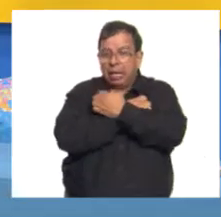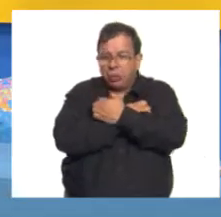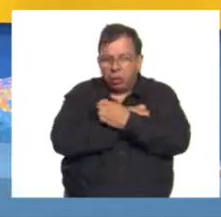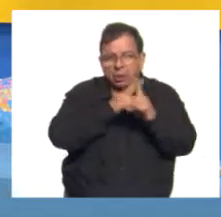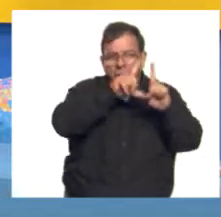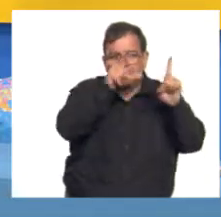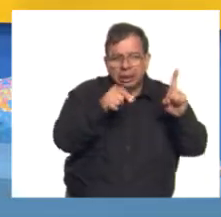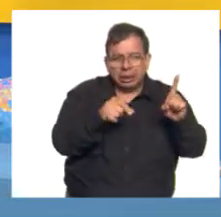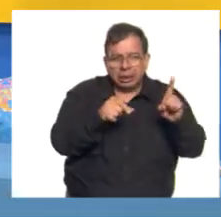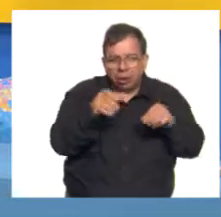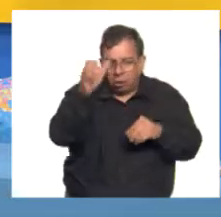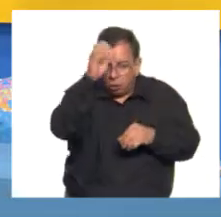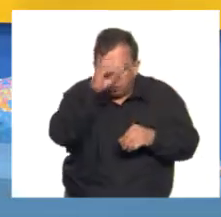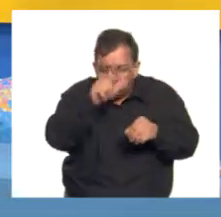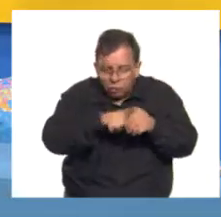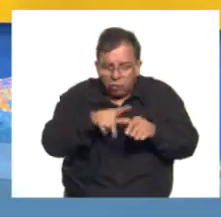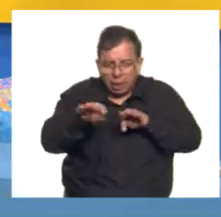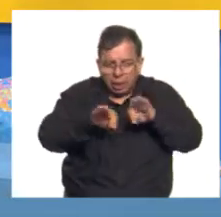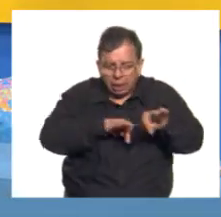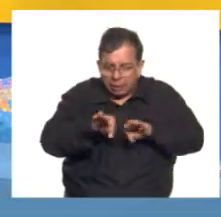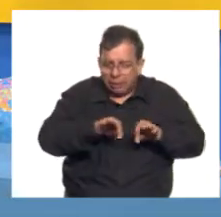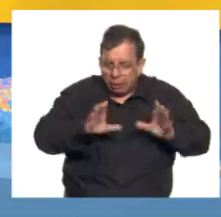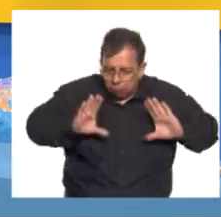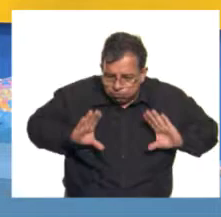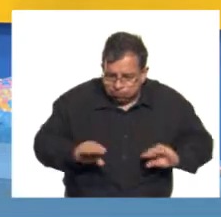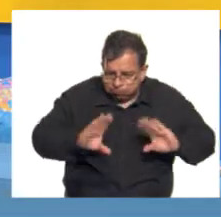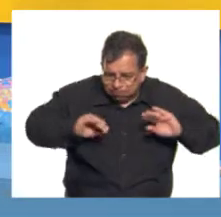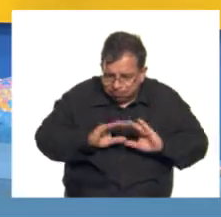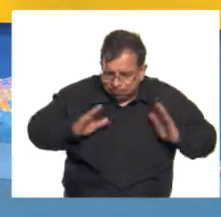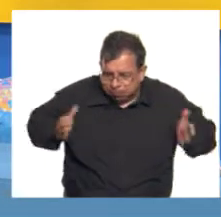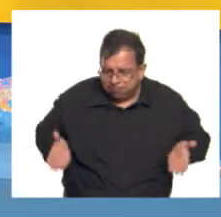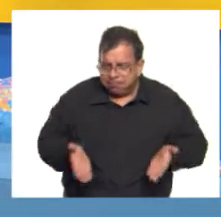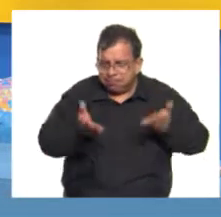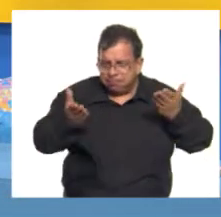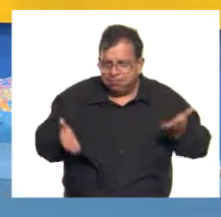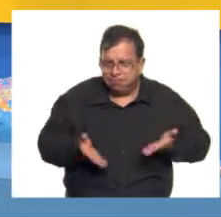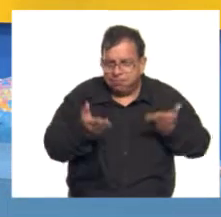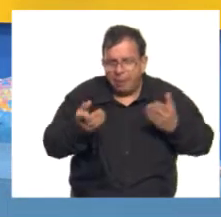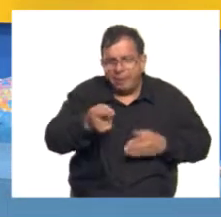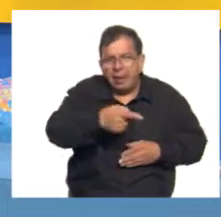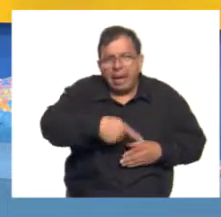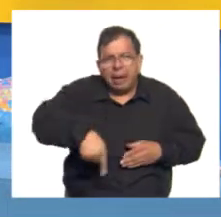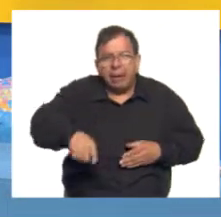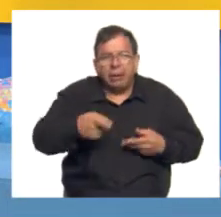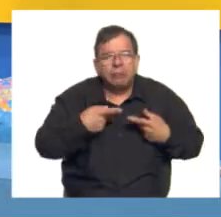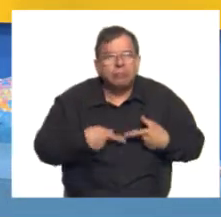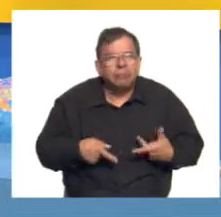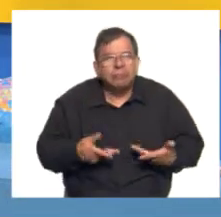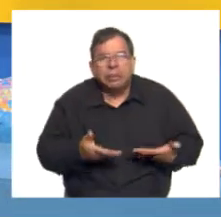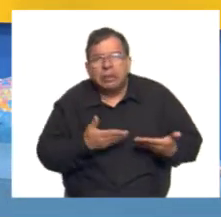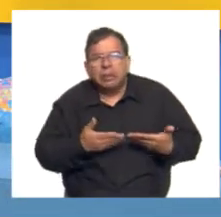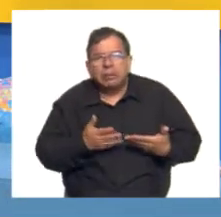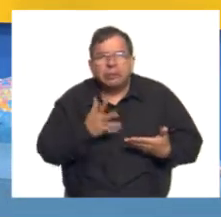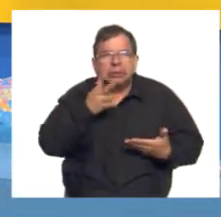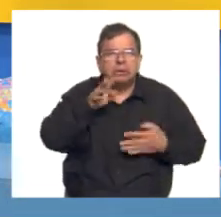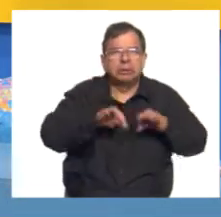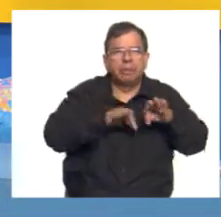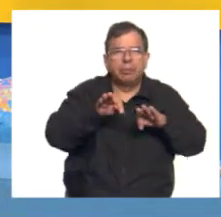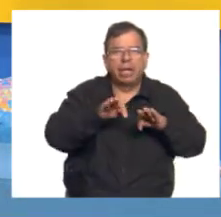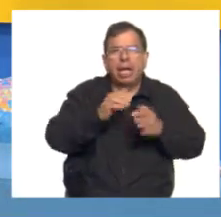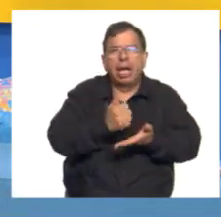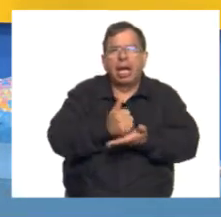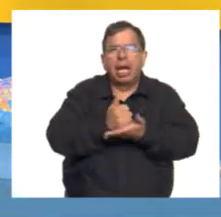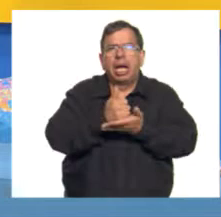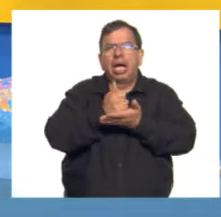una nueva cultura del trabajo y la productividad, justamente para formar a esos trabajadores que en teoría ayudarían al